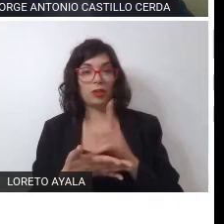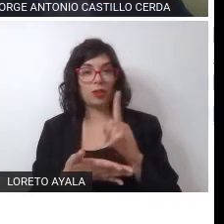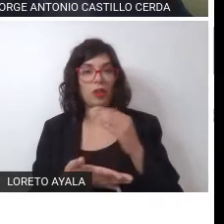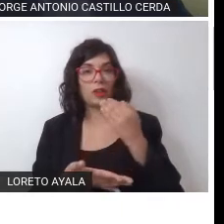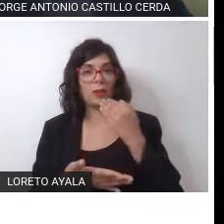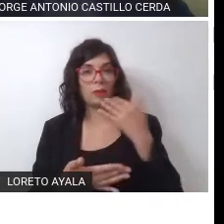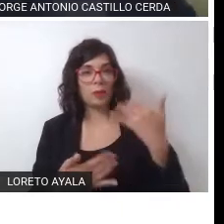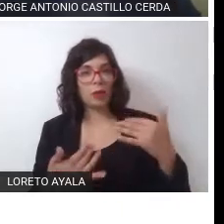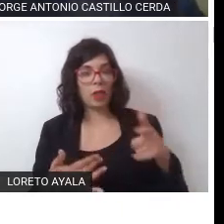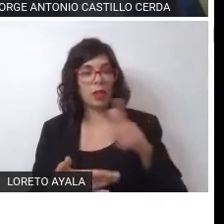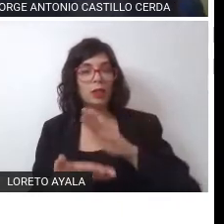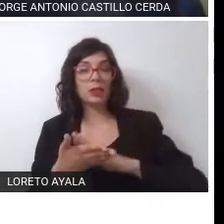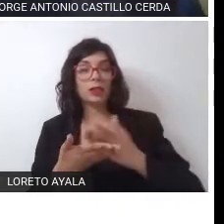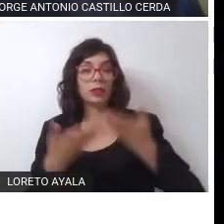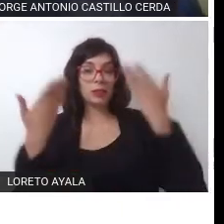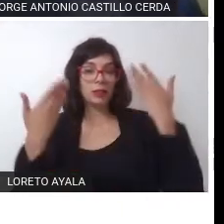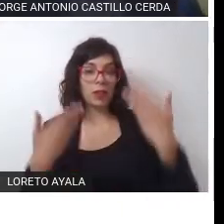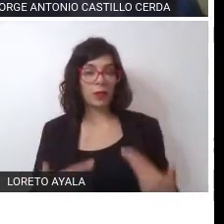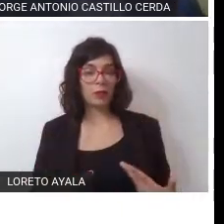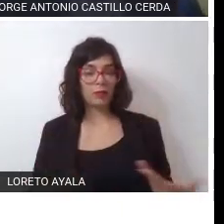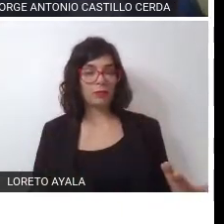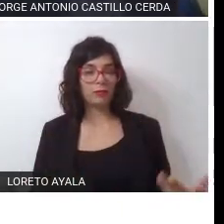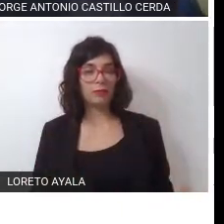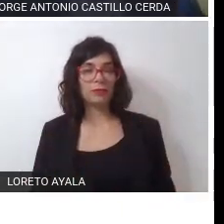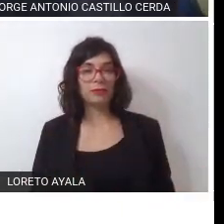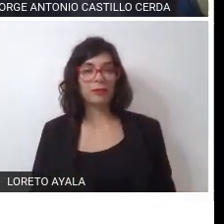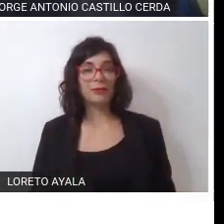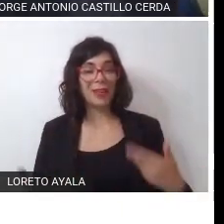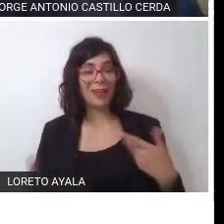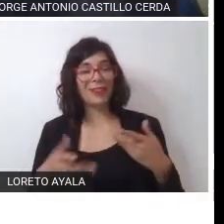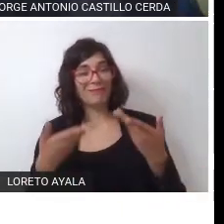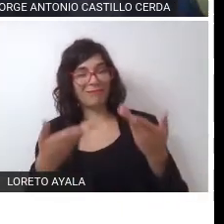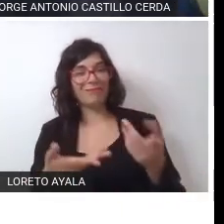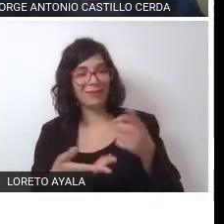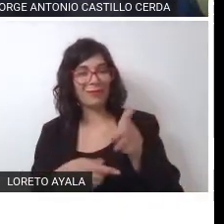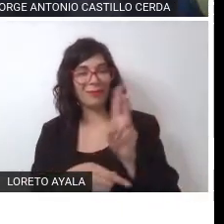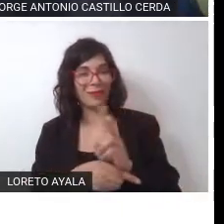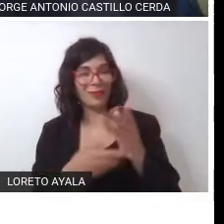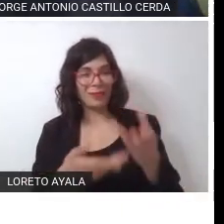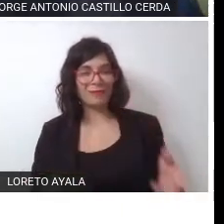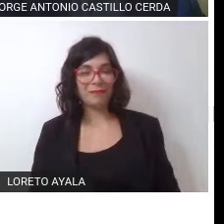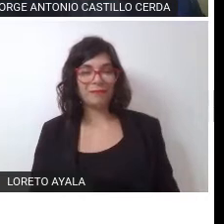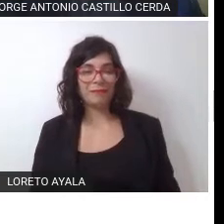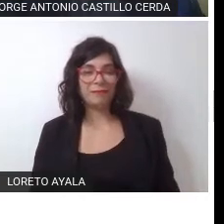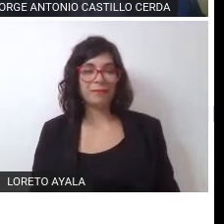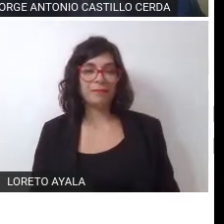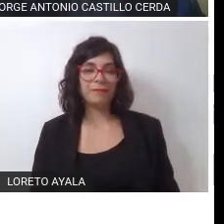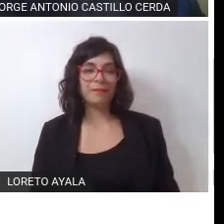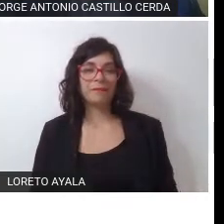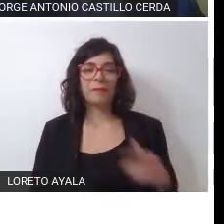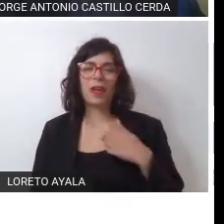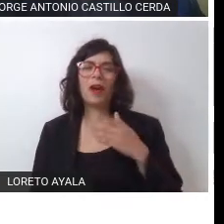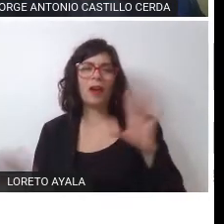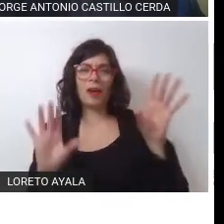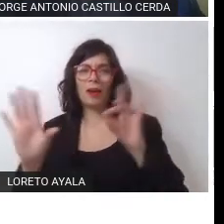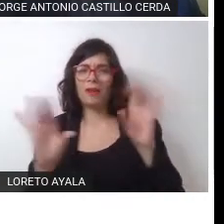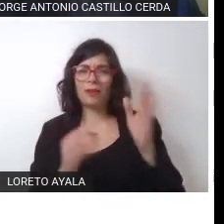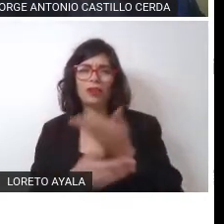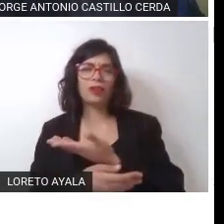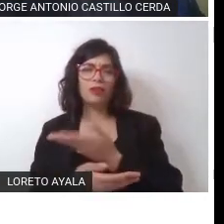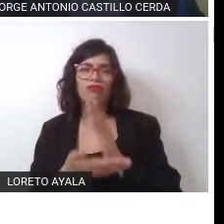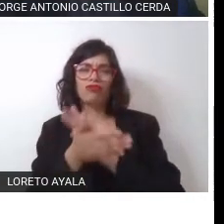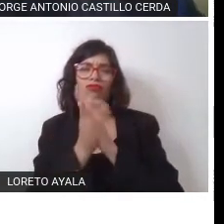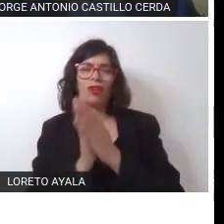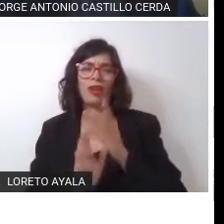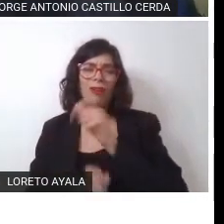un tema de salud a la base. Nos quedamos con usted al 100%. Invitar a toda la familia, ¿no? Esto no es solamente para los niños, es para los